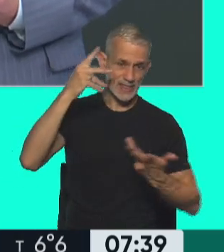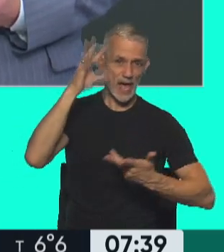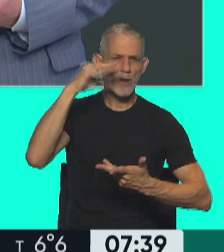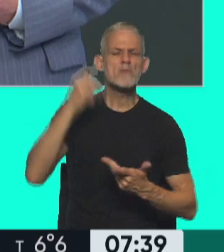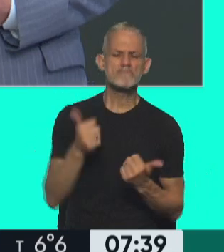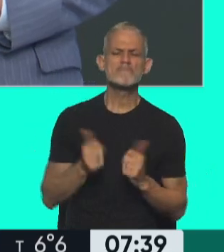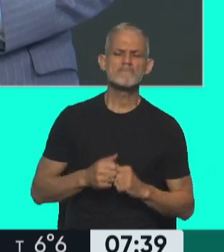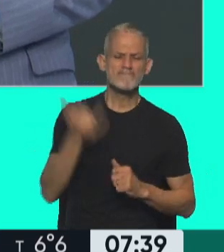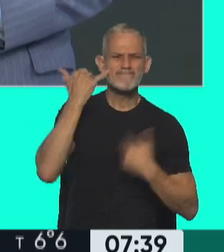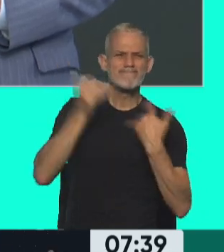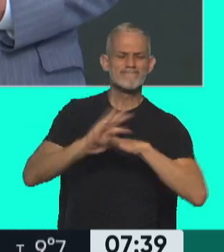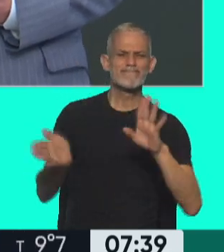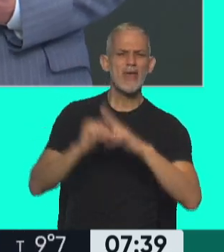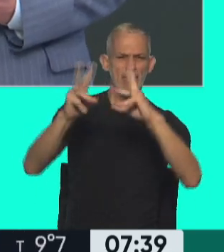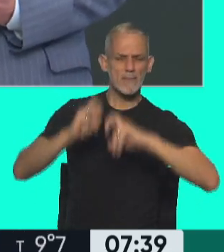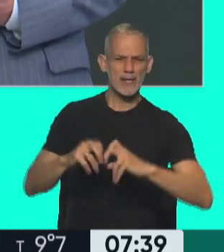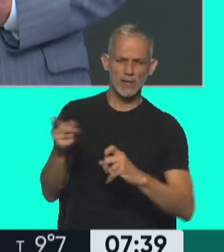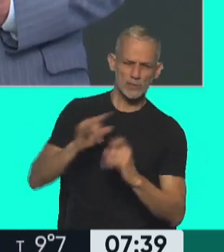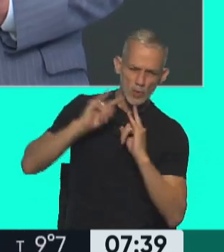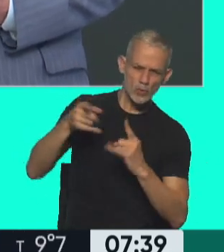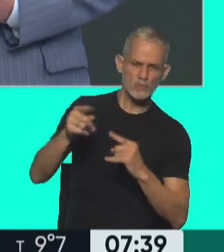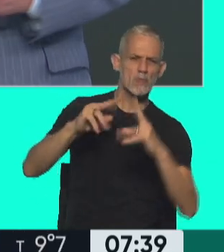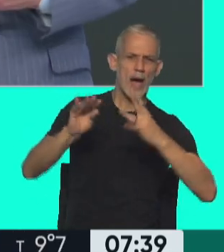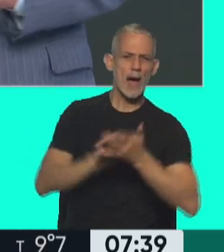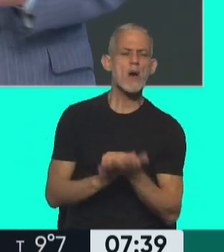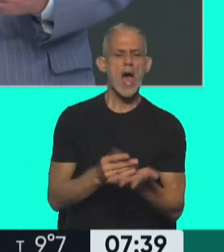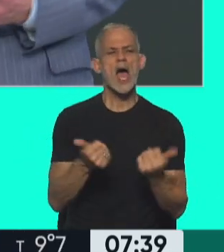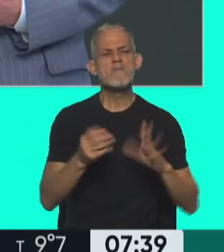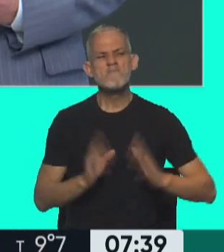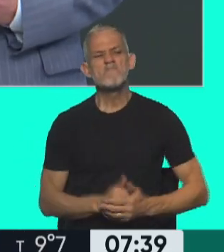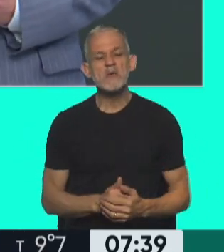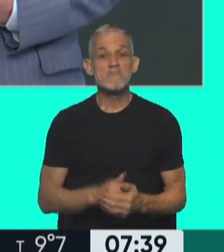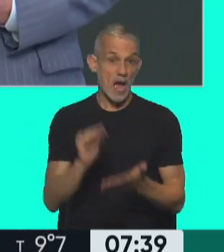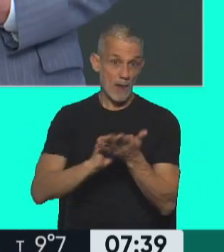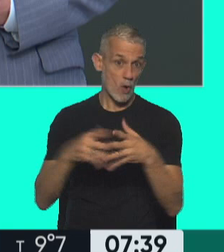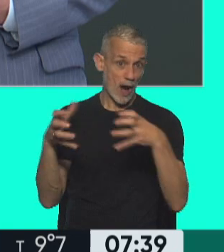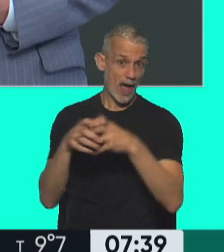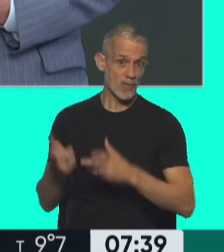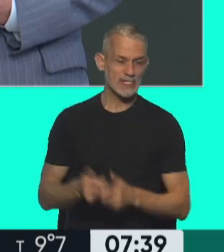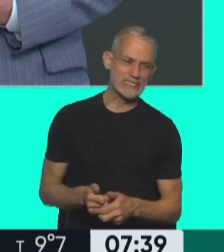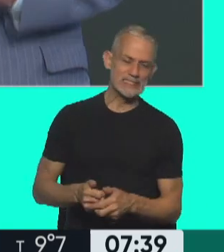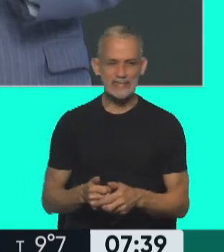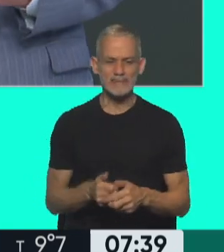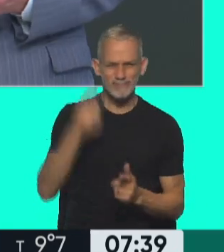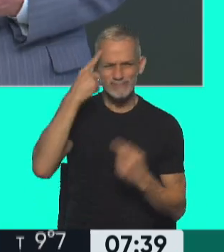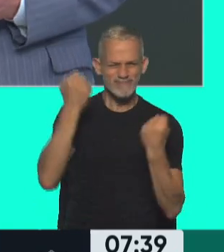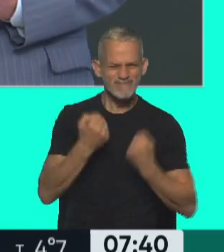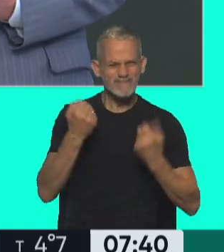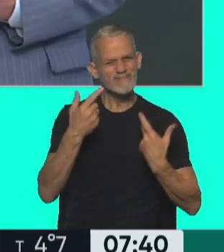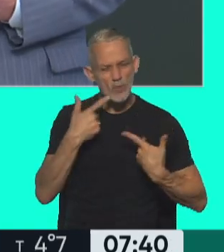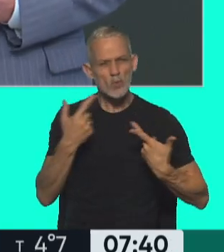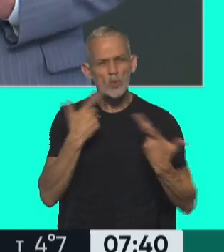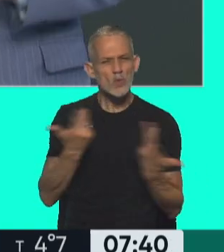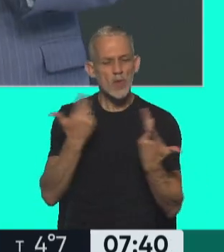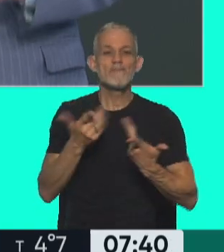de confianza a la investigación que están llevando adelante. Algunos de los abogados de su entorno no estaban tan convencidos. Bueno,